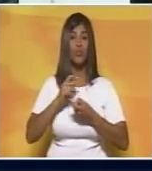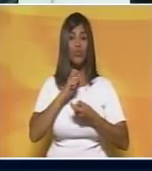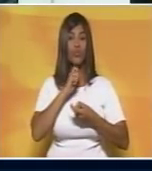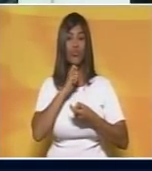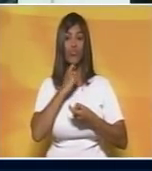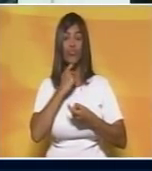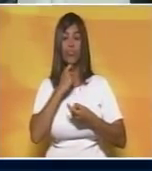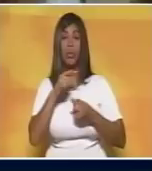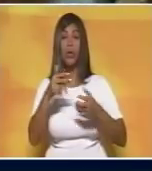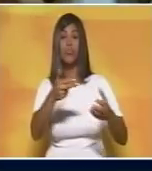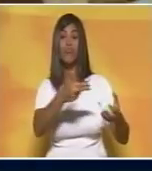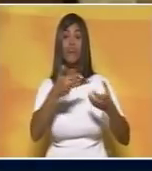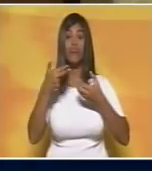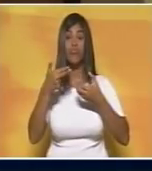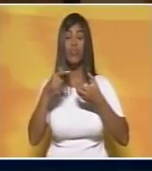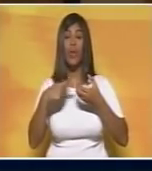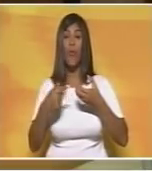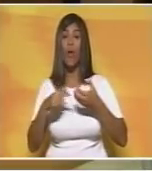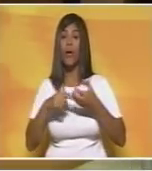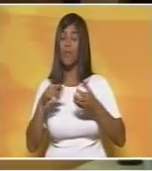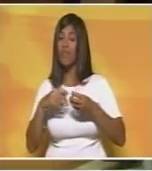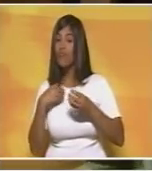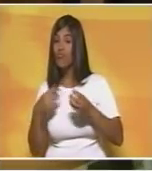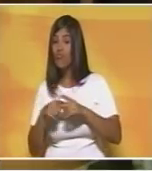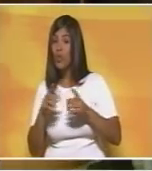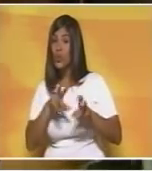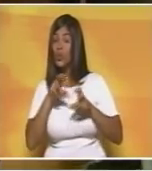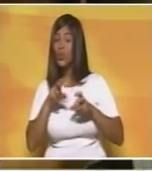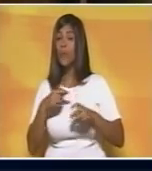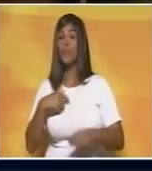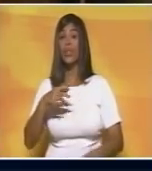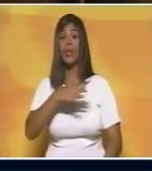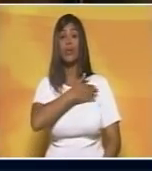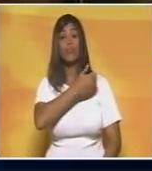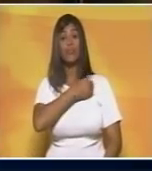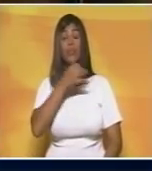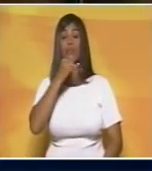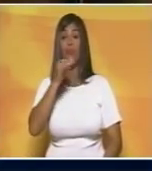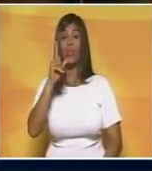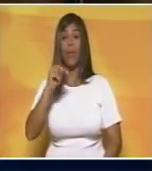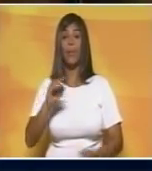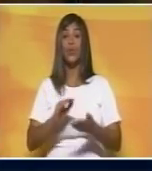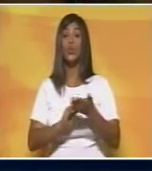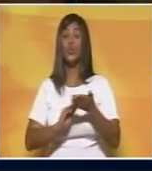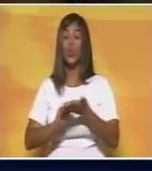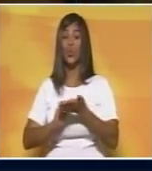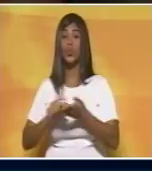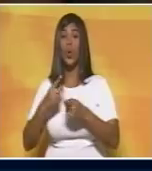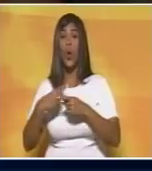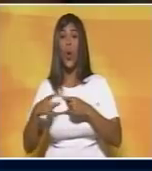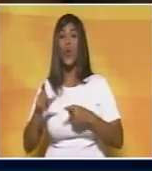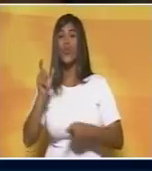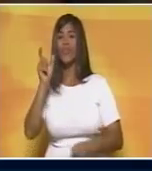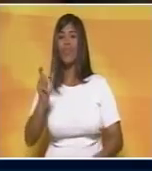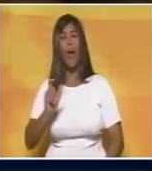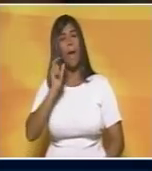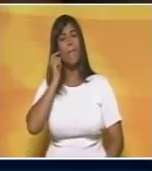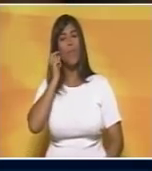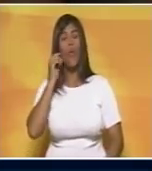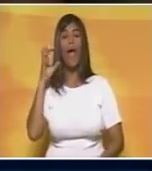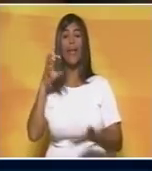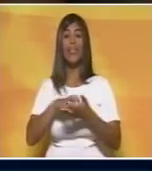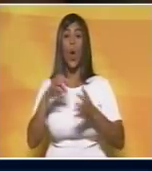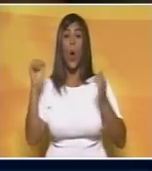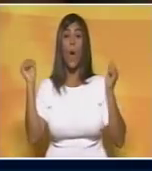procede a secuestrarlo. El comisario general Douglas Rico informó también sobre la resolución de un caso de feminicidio ocurrido en el